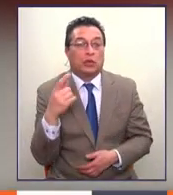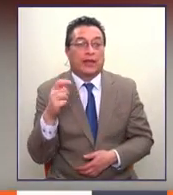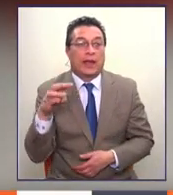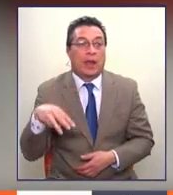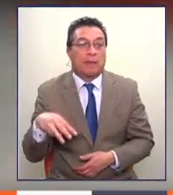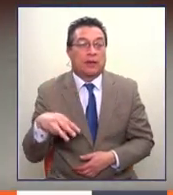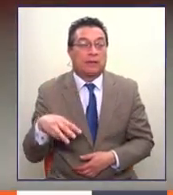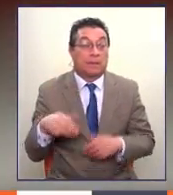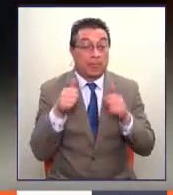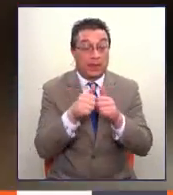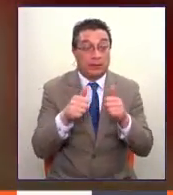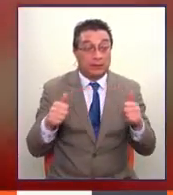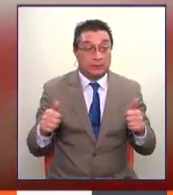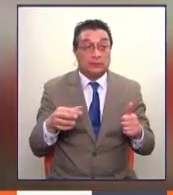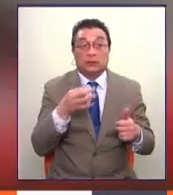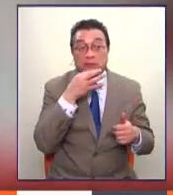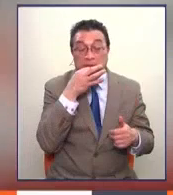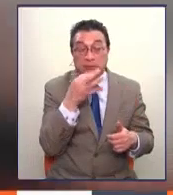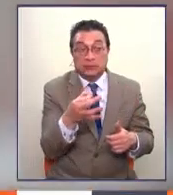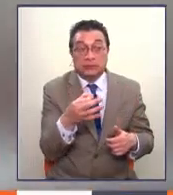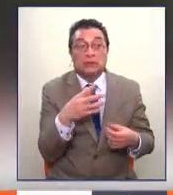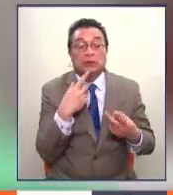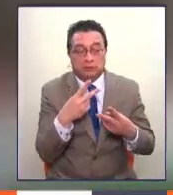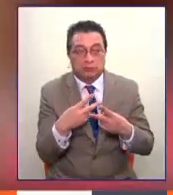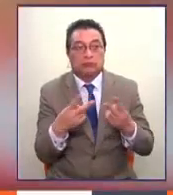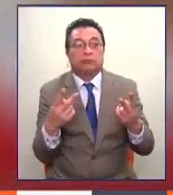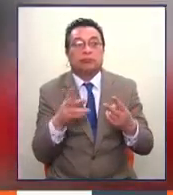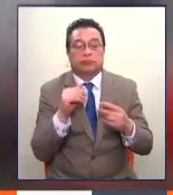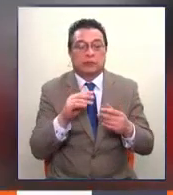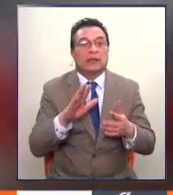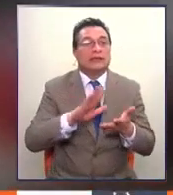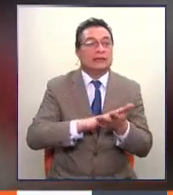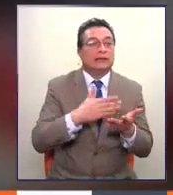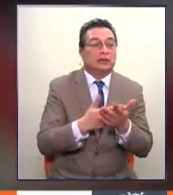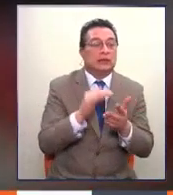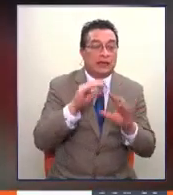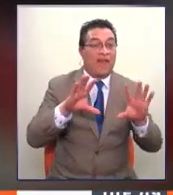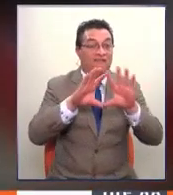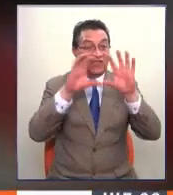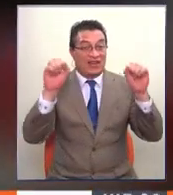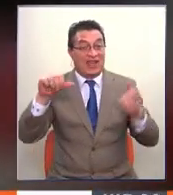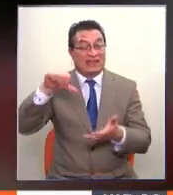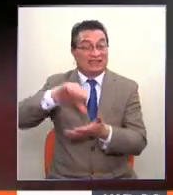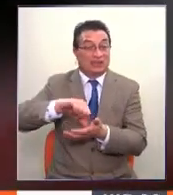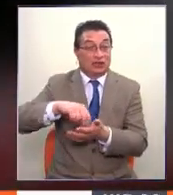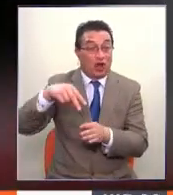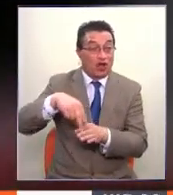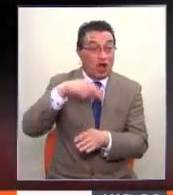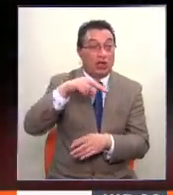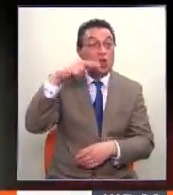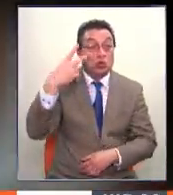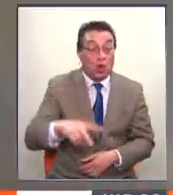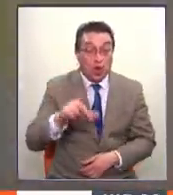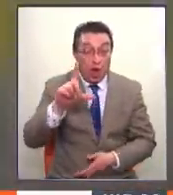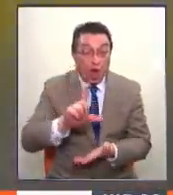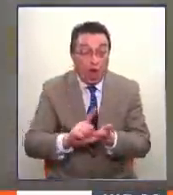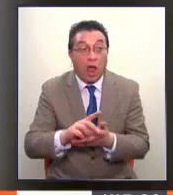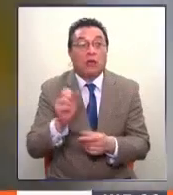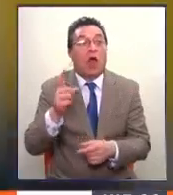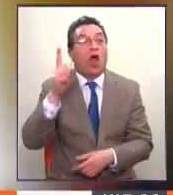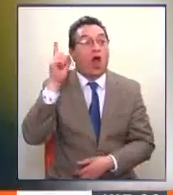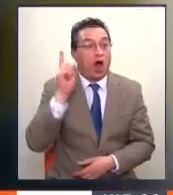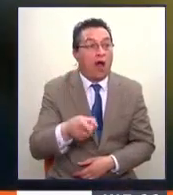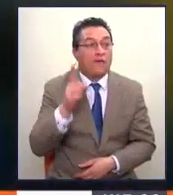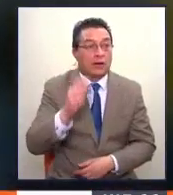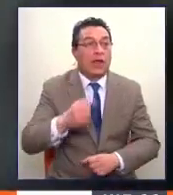llamado de las autoridades es a denunciar el quebrantamiento de medidas sanitarias y la fiscalía centro-norte indaga al dueño de este local por presuntamente obligar a sus